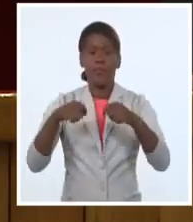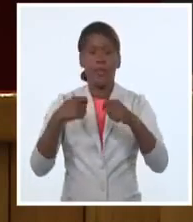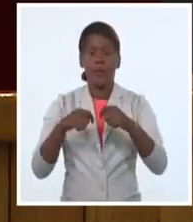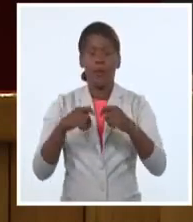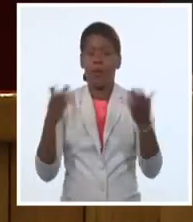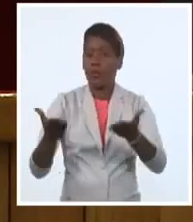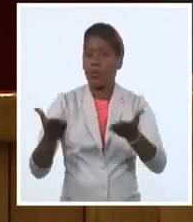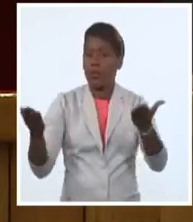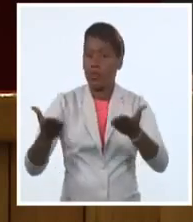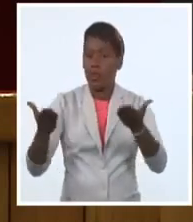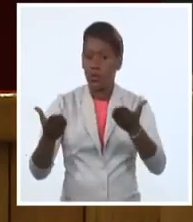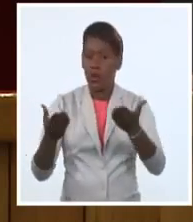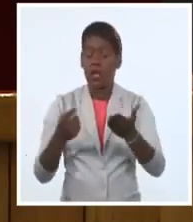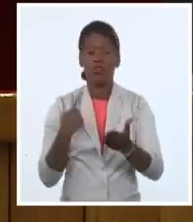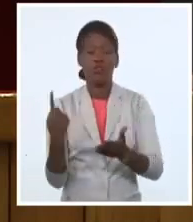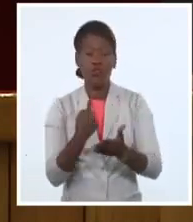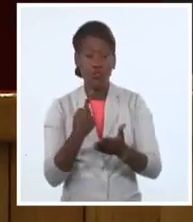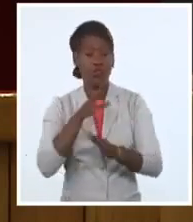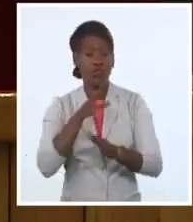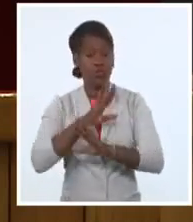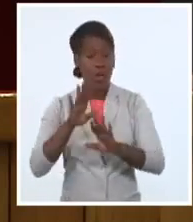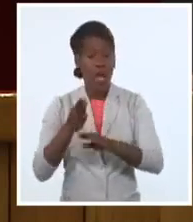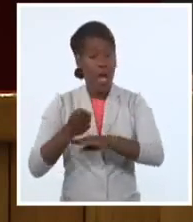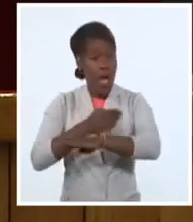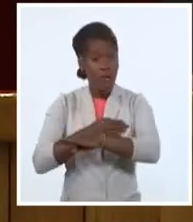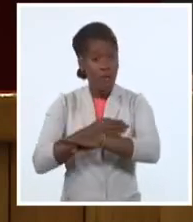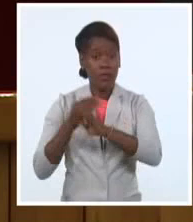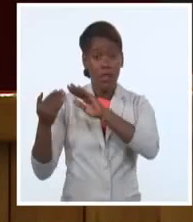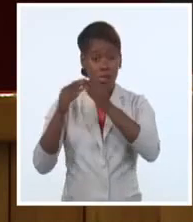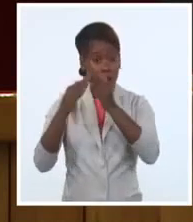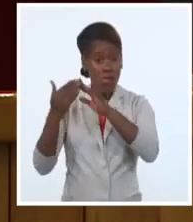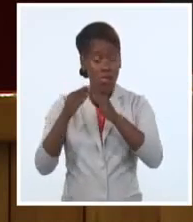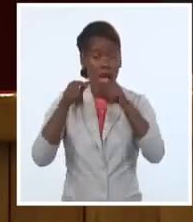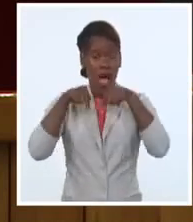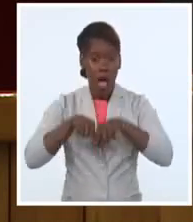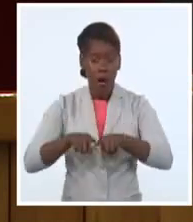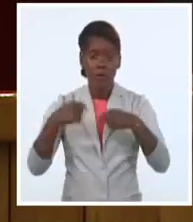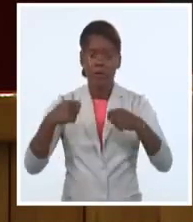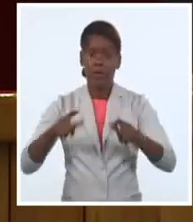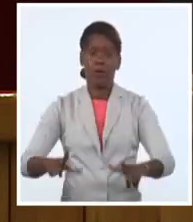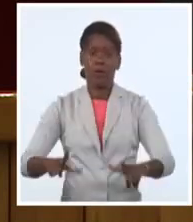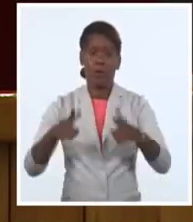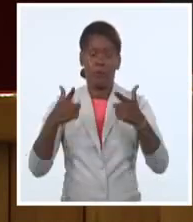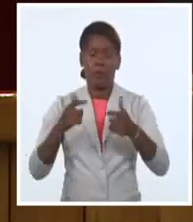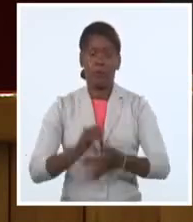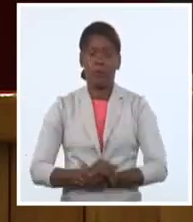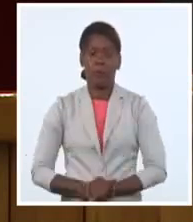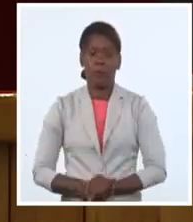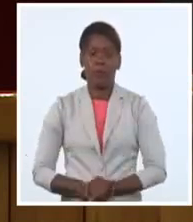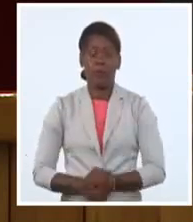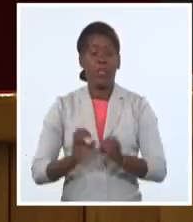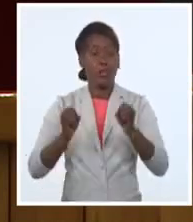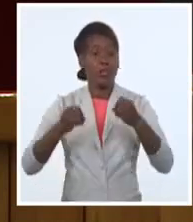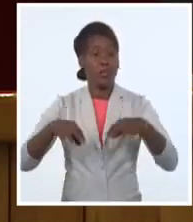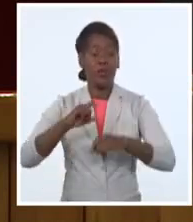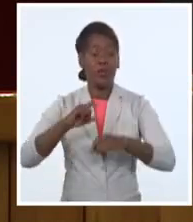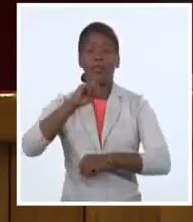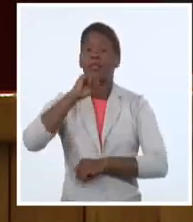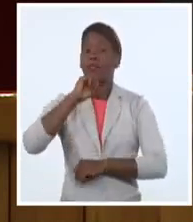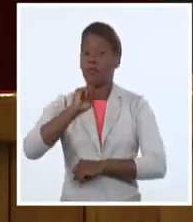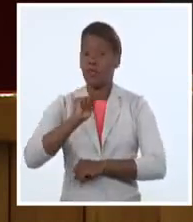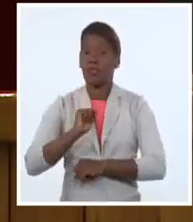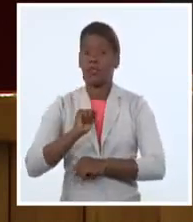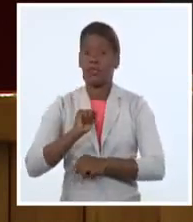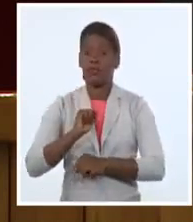ordenamiento, se debatió fuerte en el Congreso de abril. En difíciles circunstancias, se aplicó la tarea